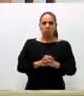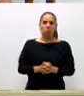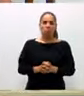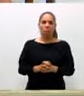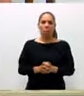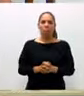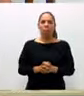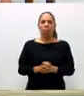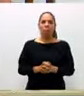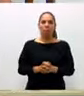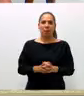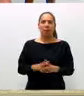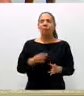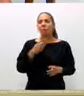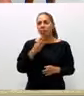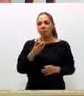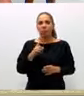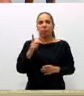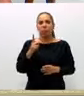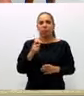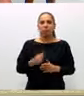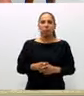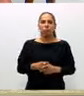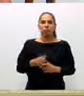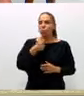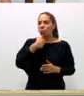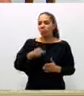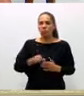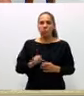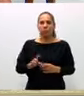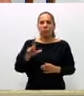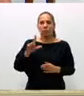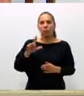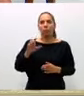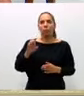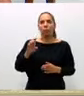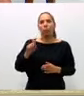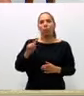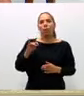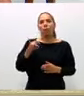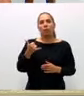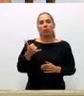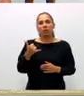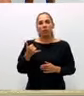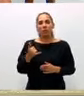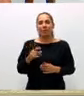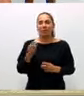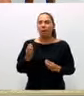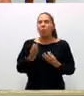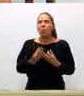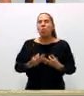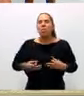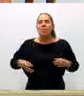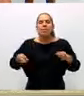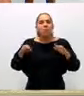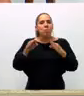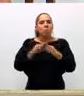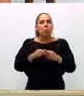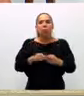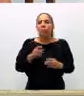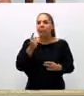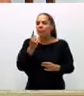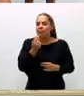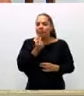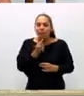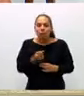Muy bien. Tenemos un comentario de Leti M. Es muy importante atender cualquier situación, aunque para el docente pues